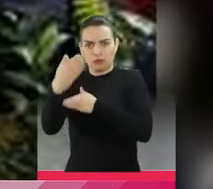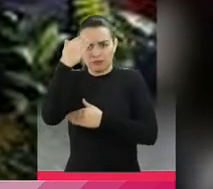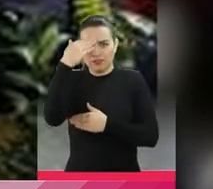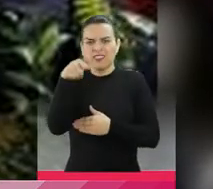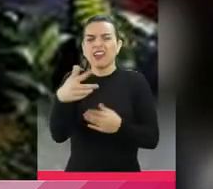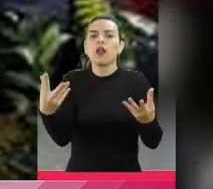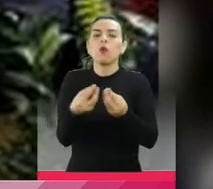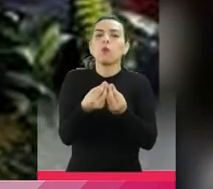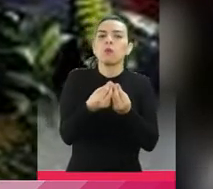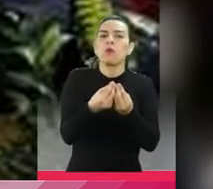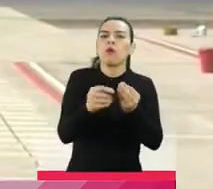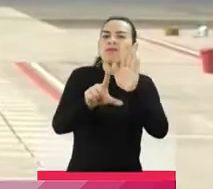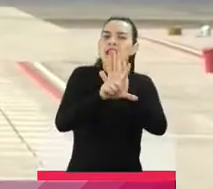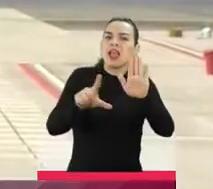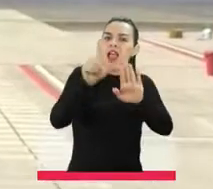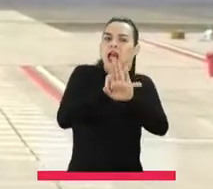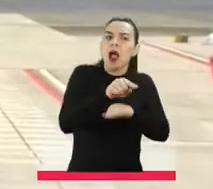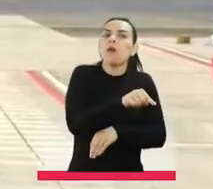que operan en el departamento.